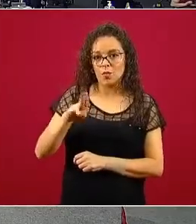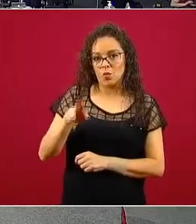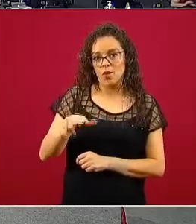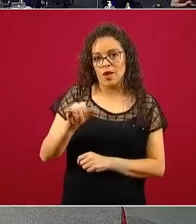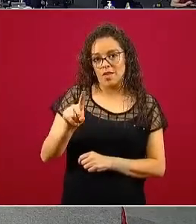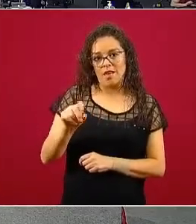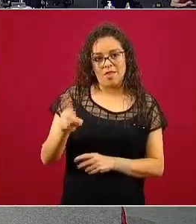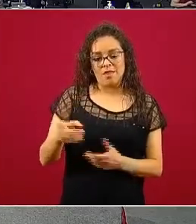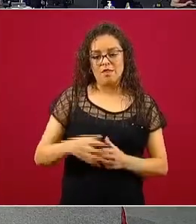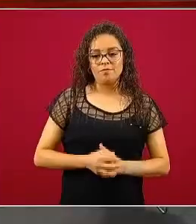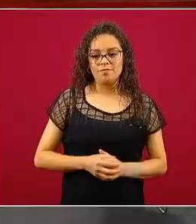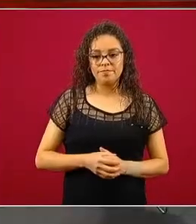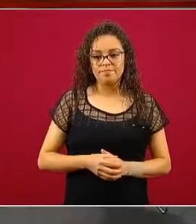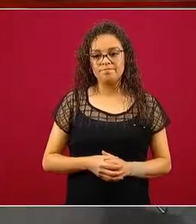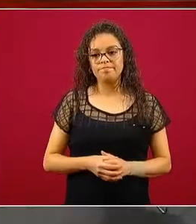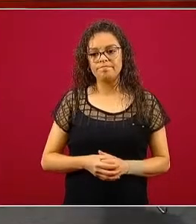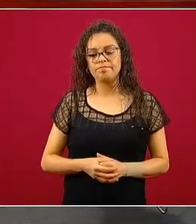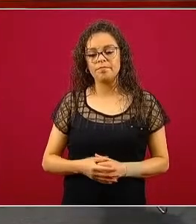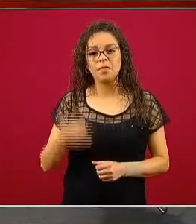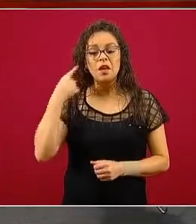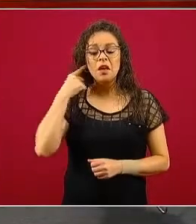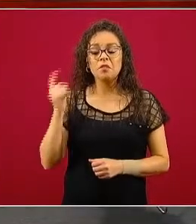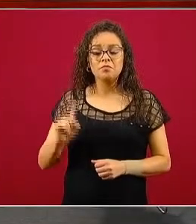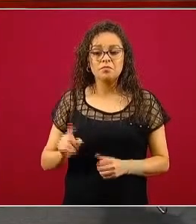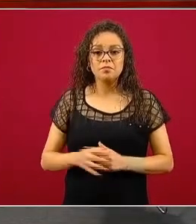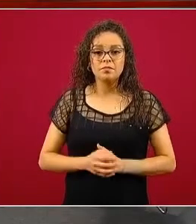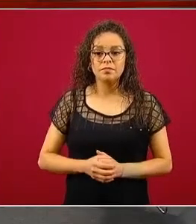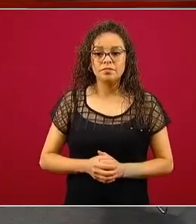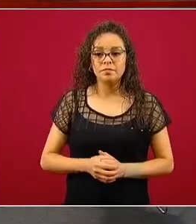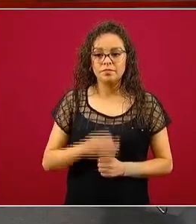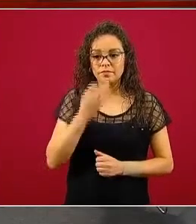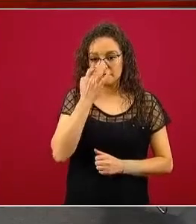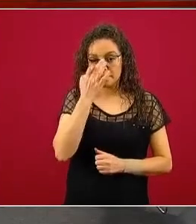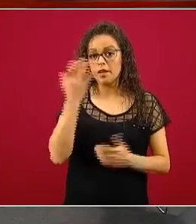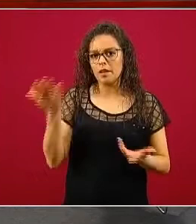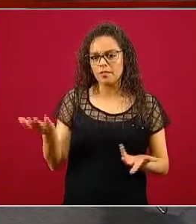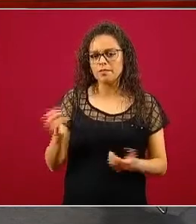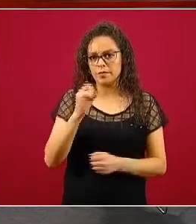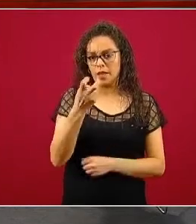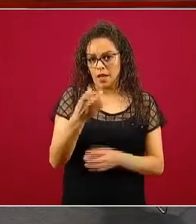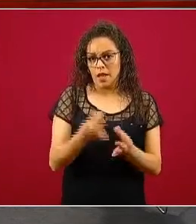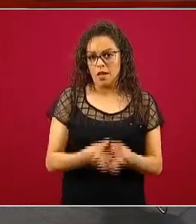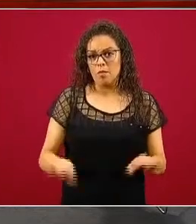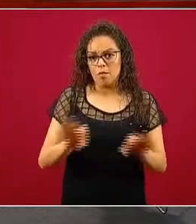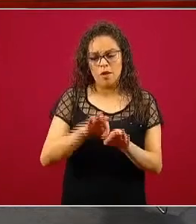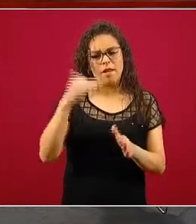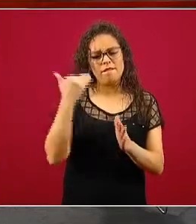¿Cómo no? Esto es importante. Faltan muchos episodios, muchos eventos por